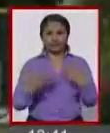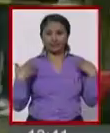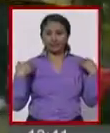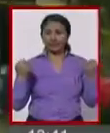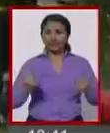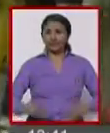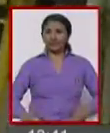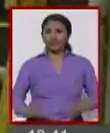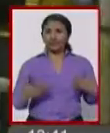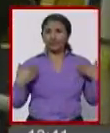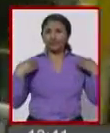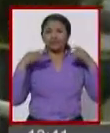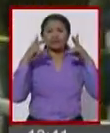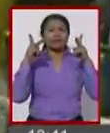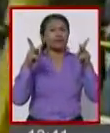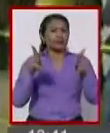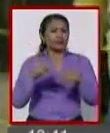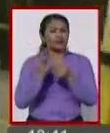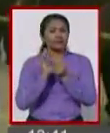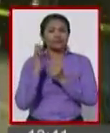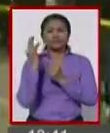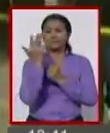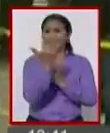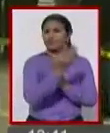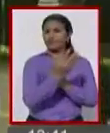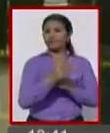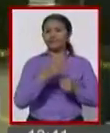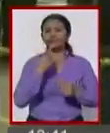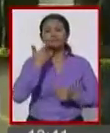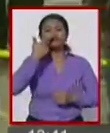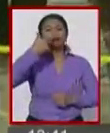salud, la vida de las personas que se encuentran alrededor. Este es el